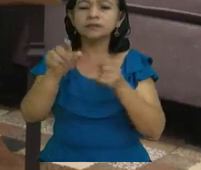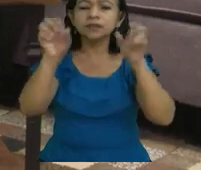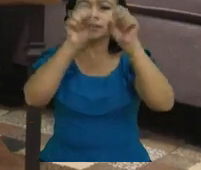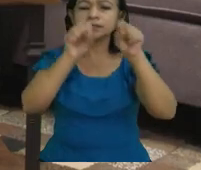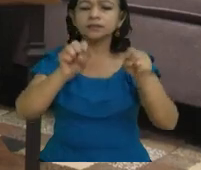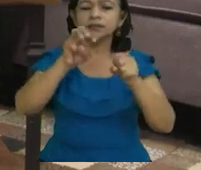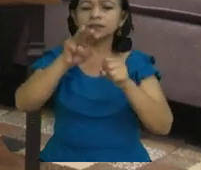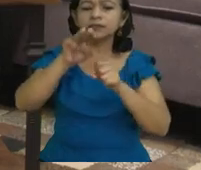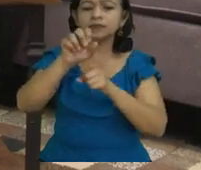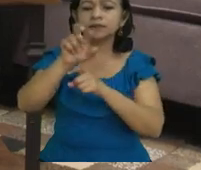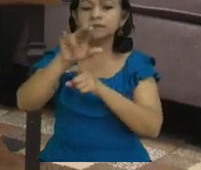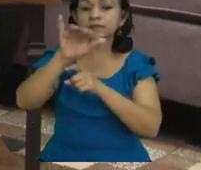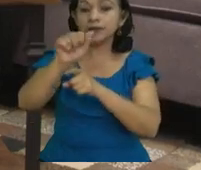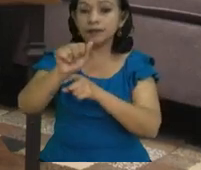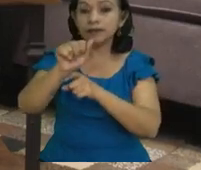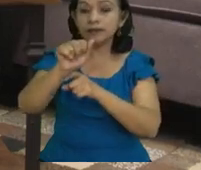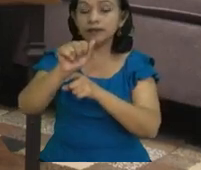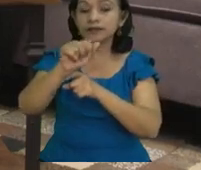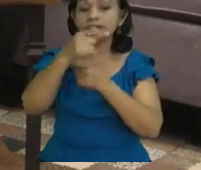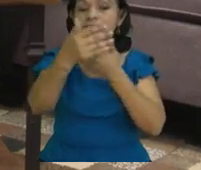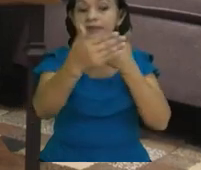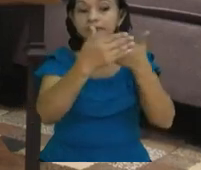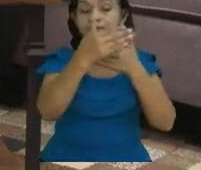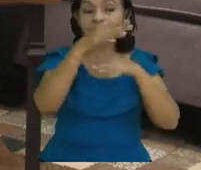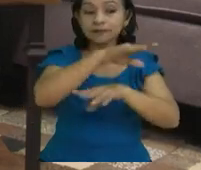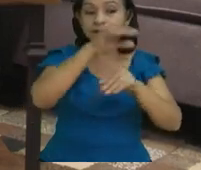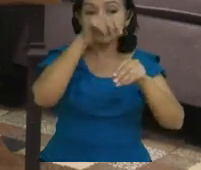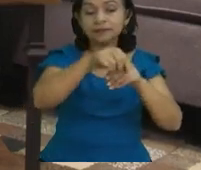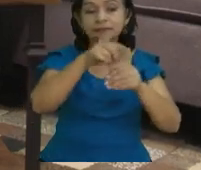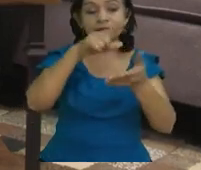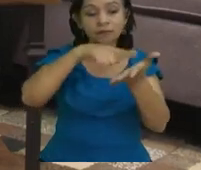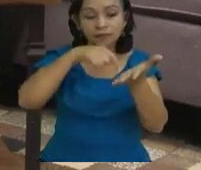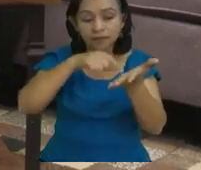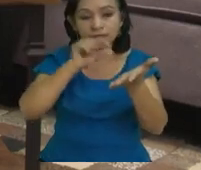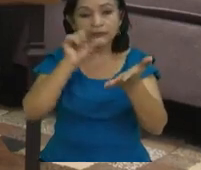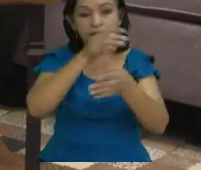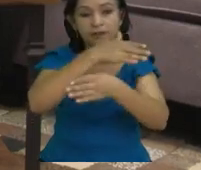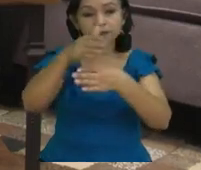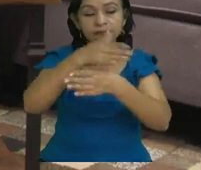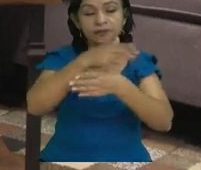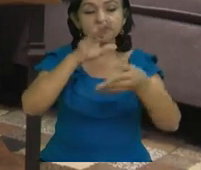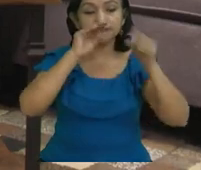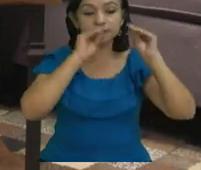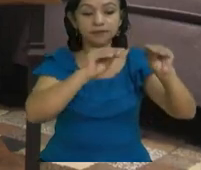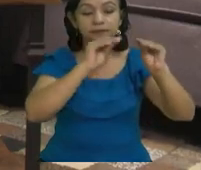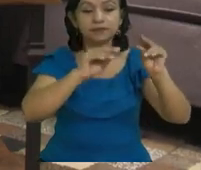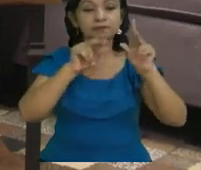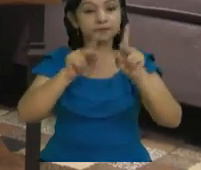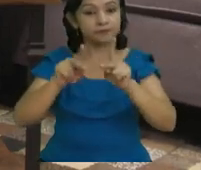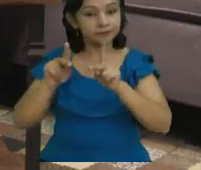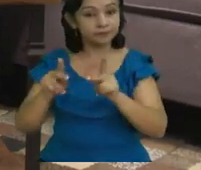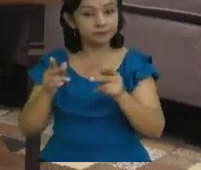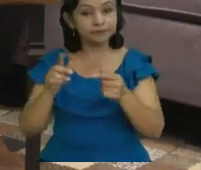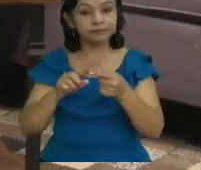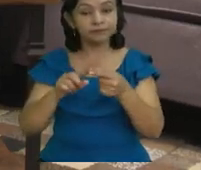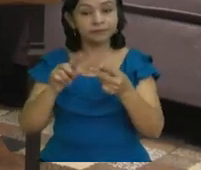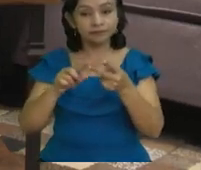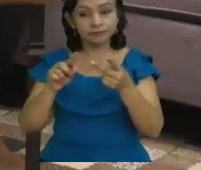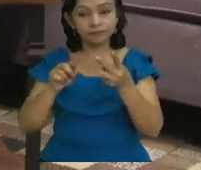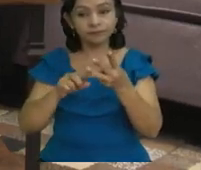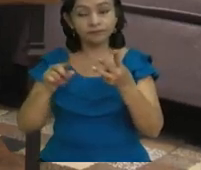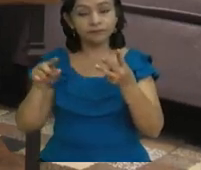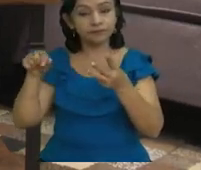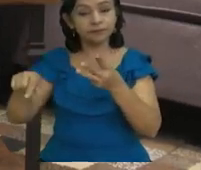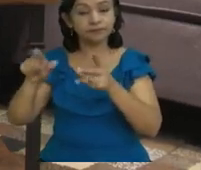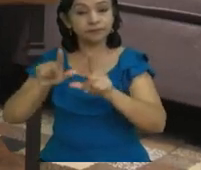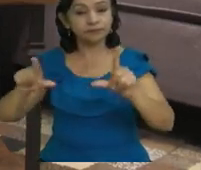en Tanciacora. Entonces, okay, que está enfocado más a lo que es la parte de granos básicos y fortalecimiento de capacidades, como, y en el caso de Muy,